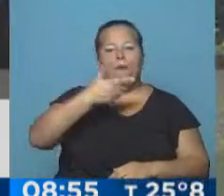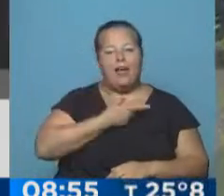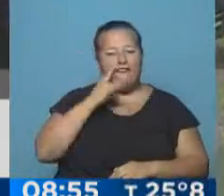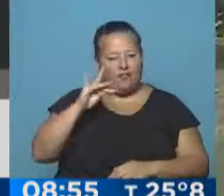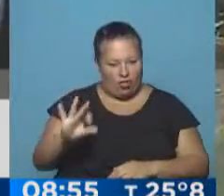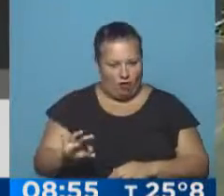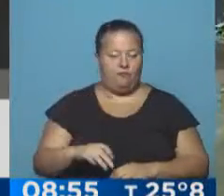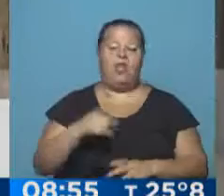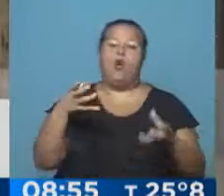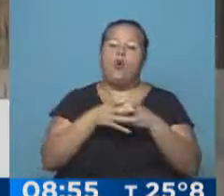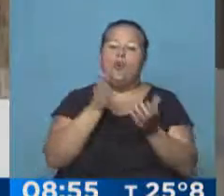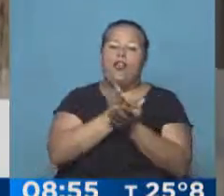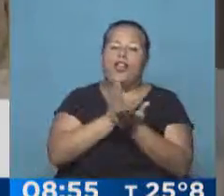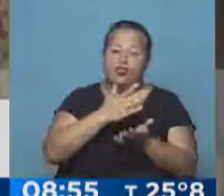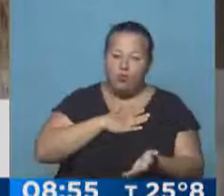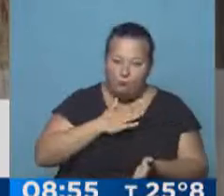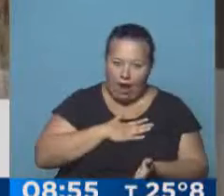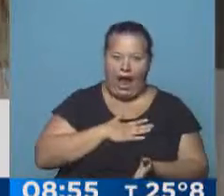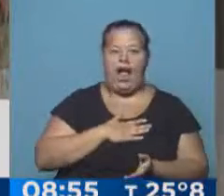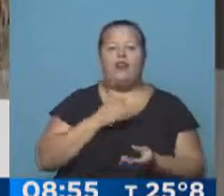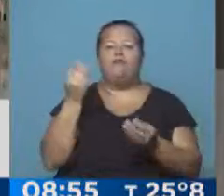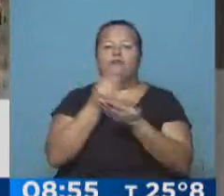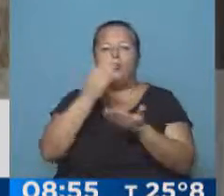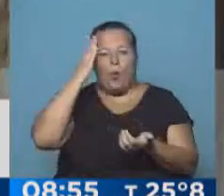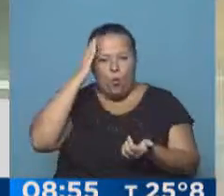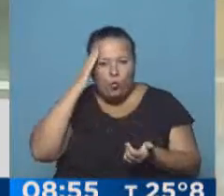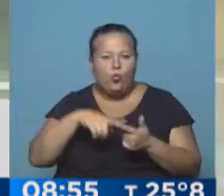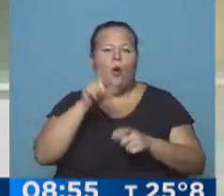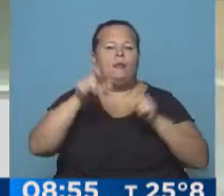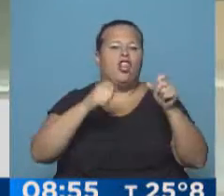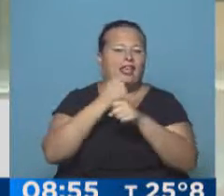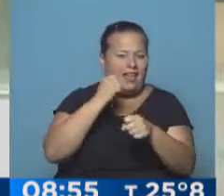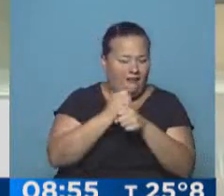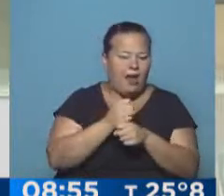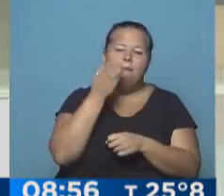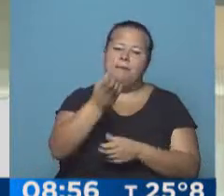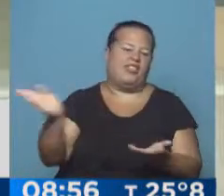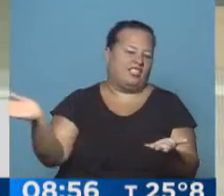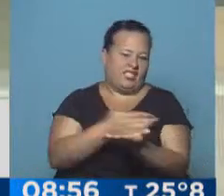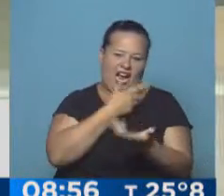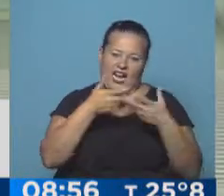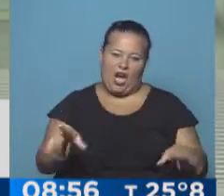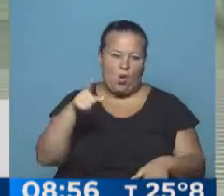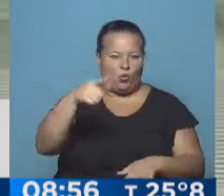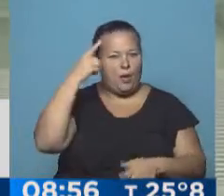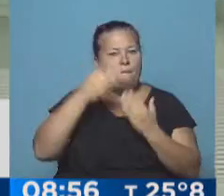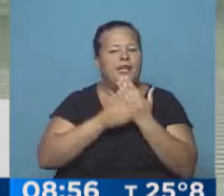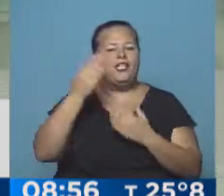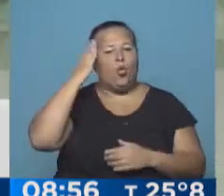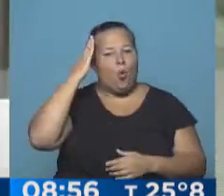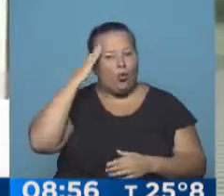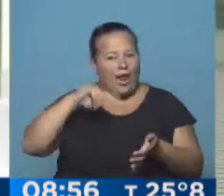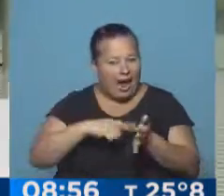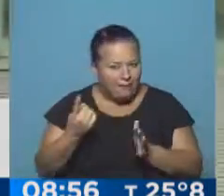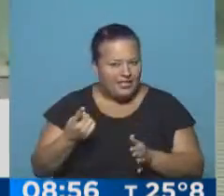pérfido. Organismos de derechos humanos, referentes de la cultura y trabajadores pidieron la renuncia del ministro de Cultura porteño,